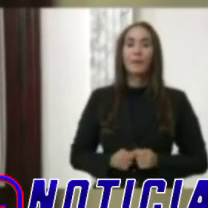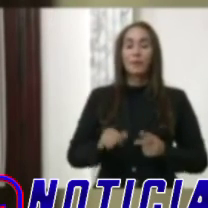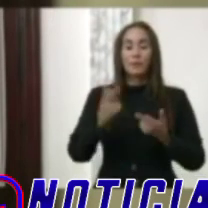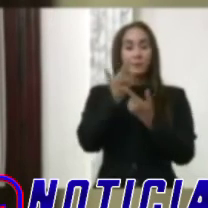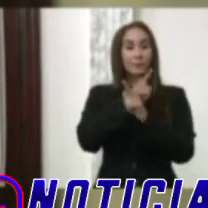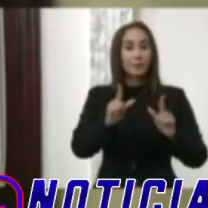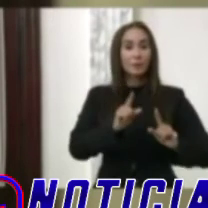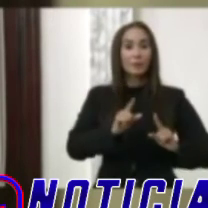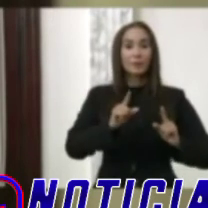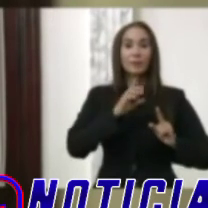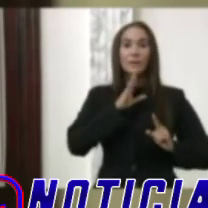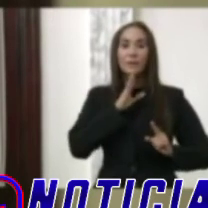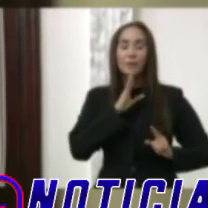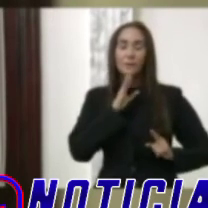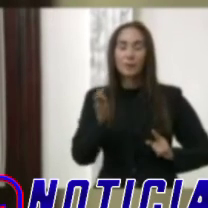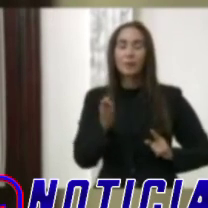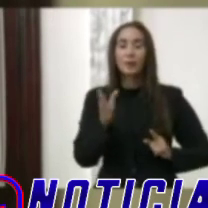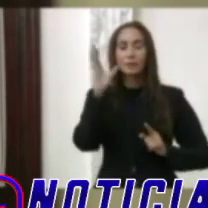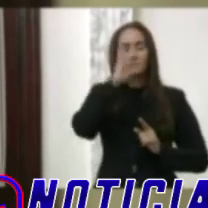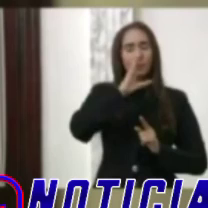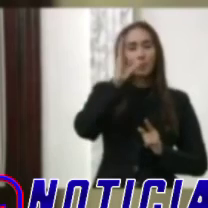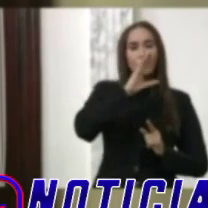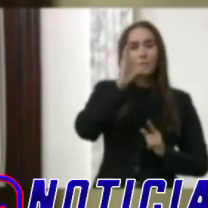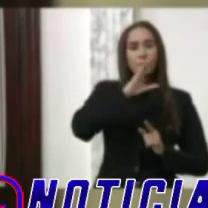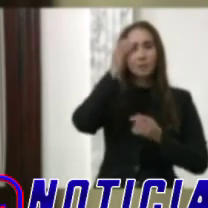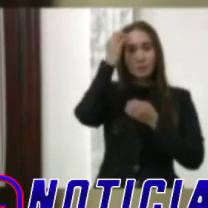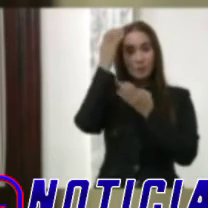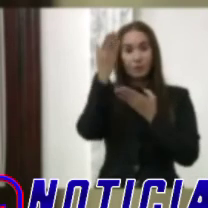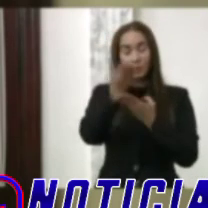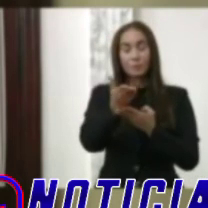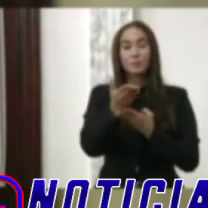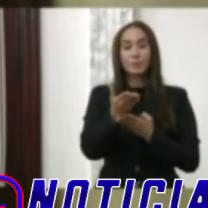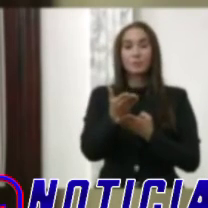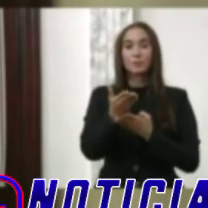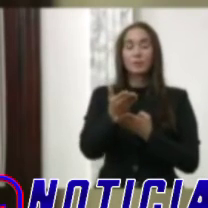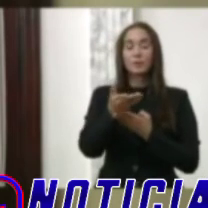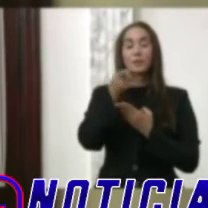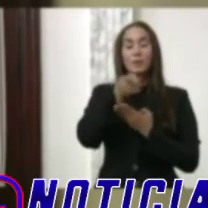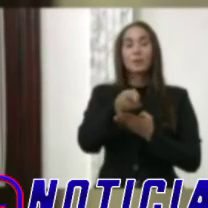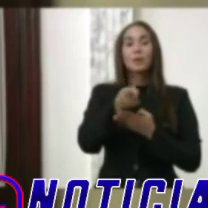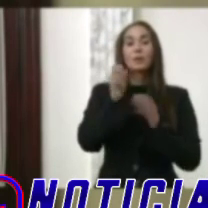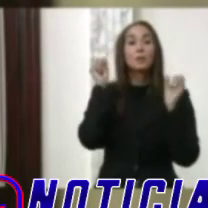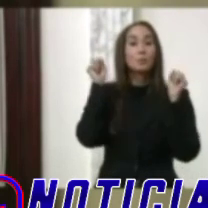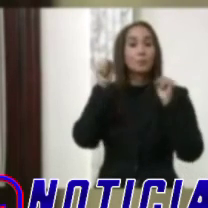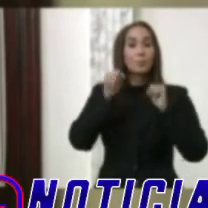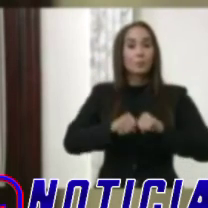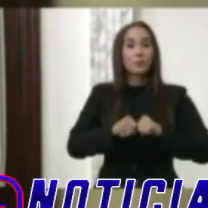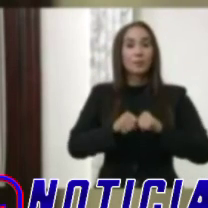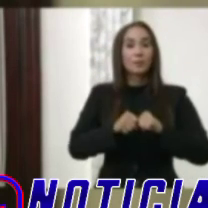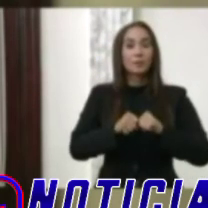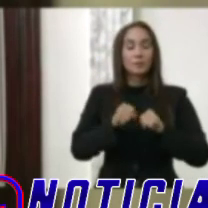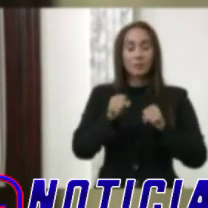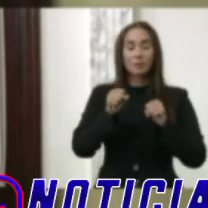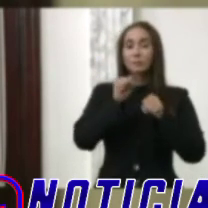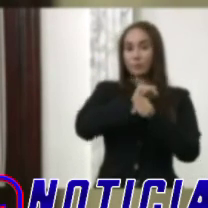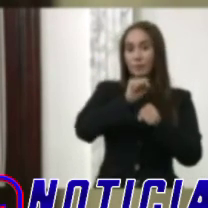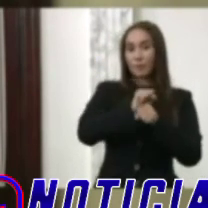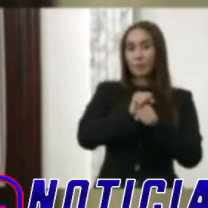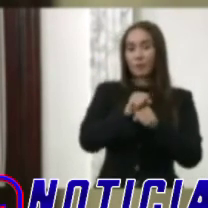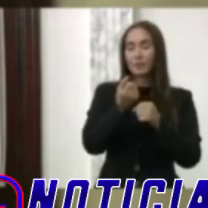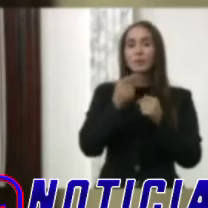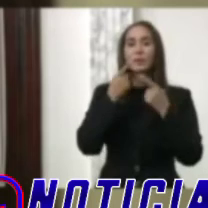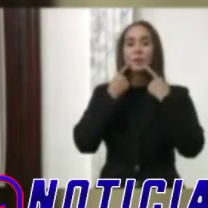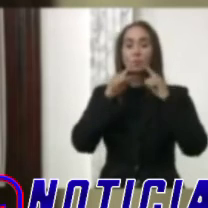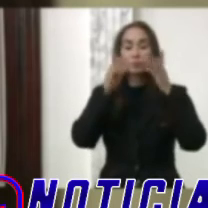y de búsqueda, difusión y recepción de informaciones solo podrá ser ejercida si existe libertad de prensa.